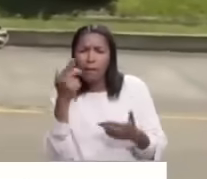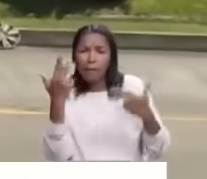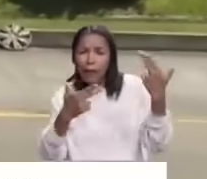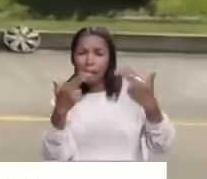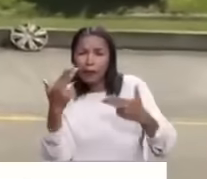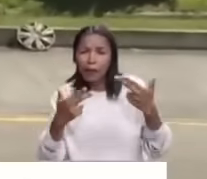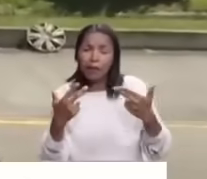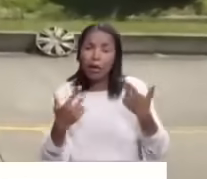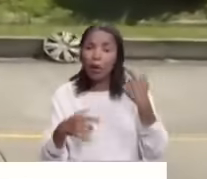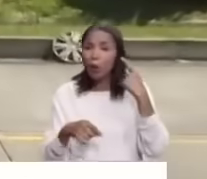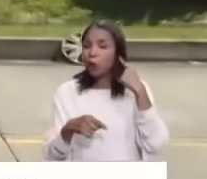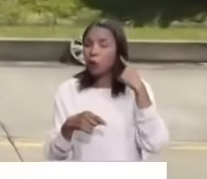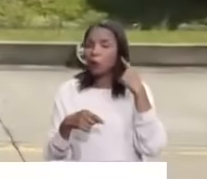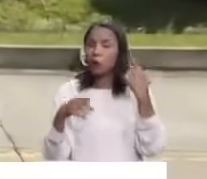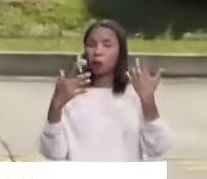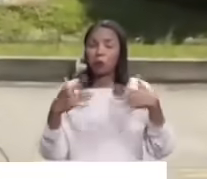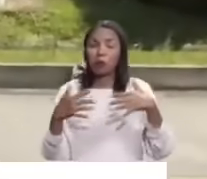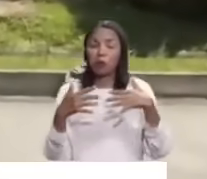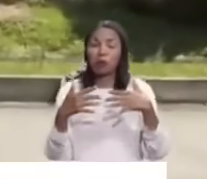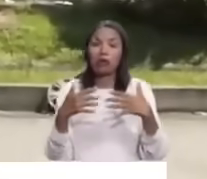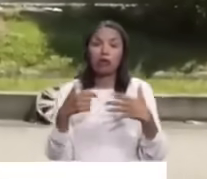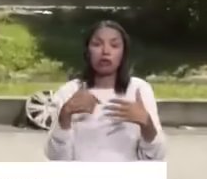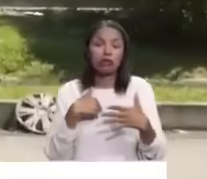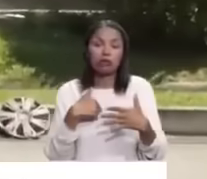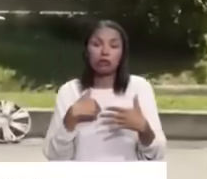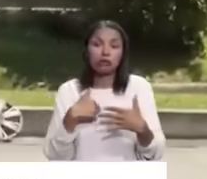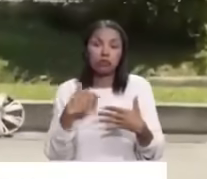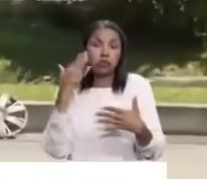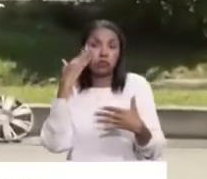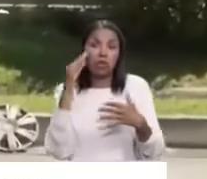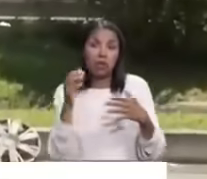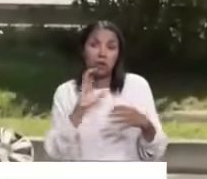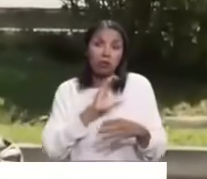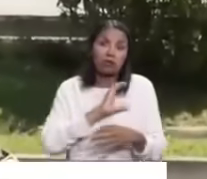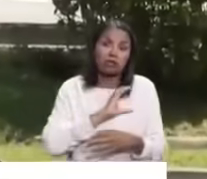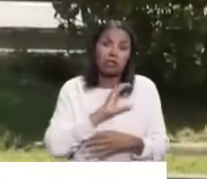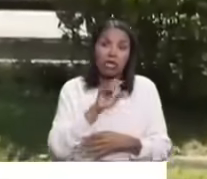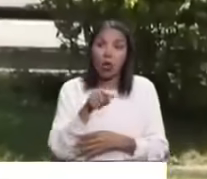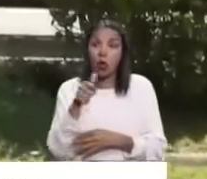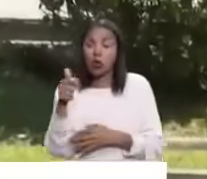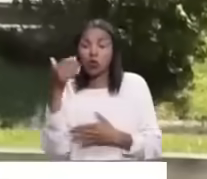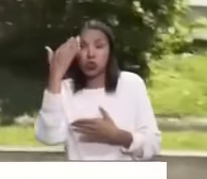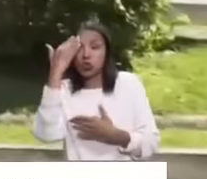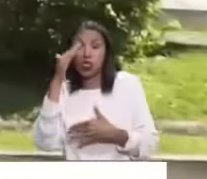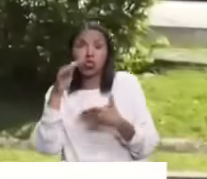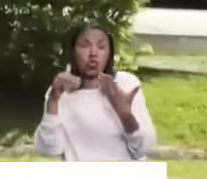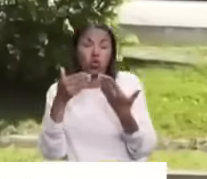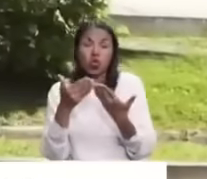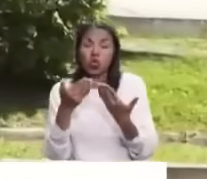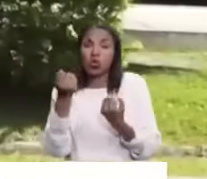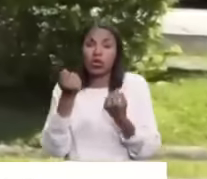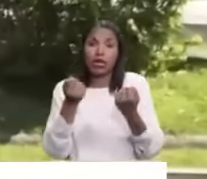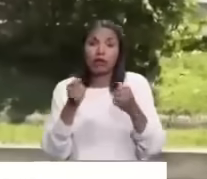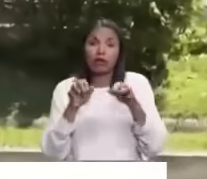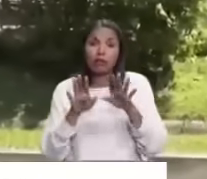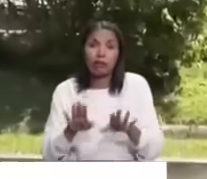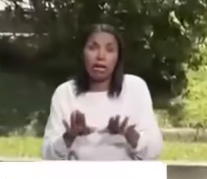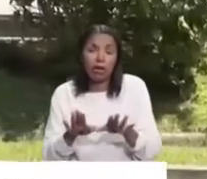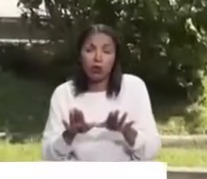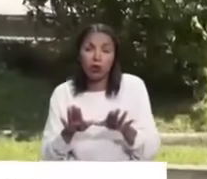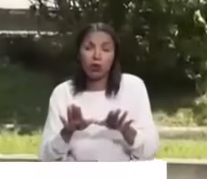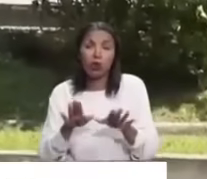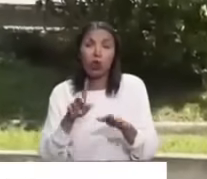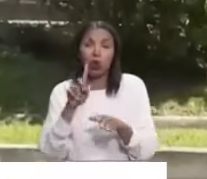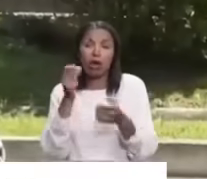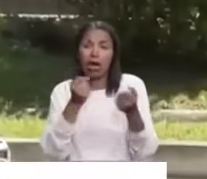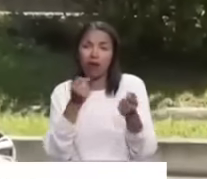detonaciones cuyo origen no pudimos distinguir. Esto, de repente, todo el tráfico se detuvo, pasó un carro a